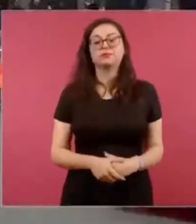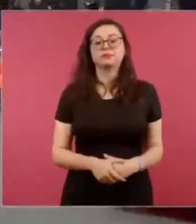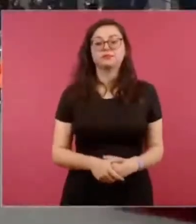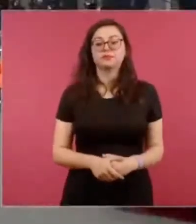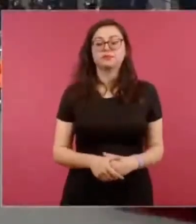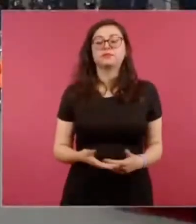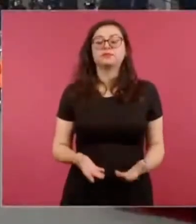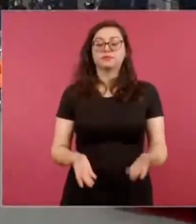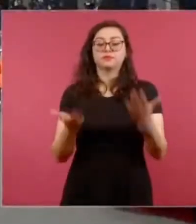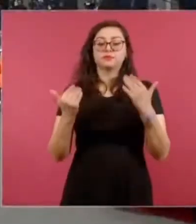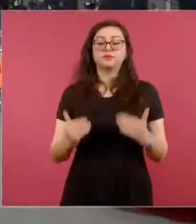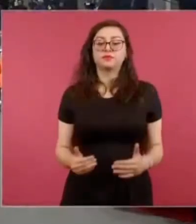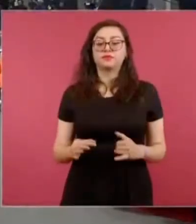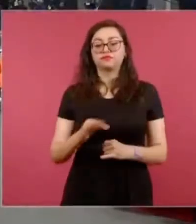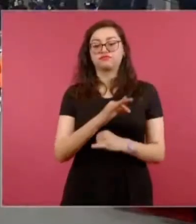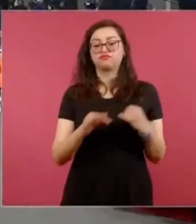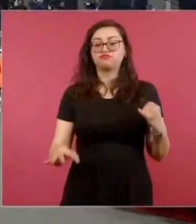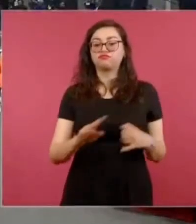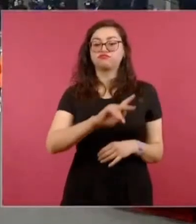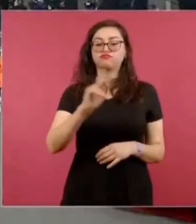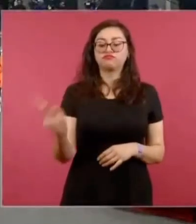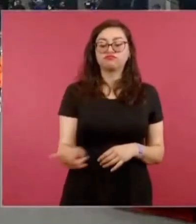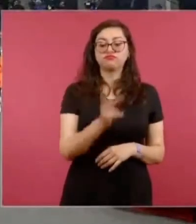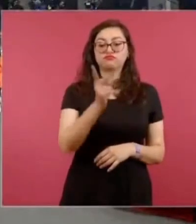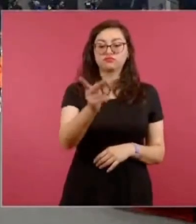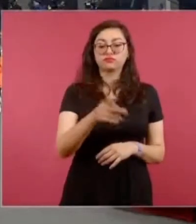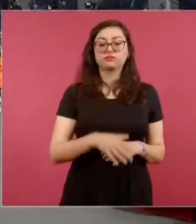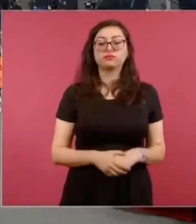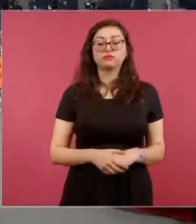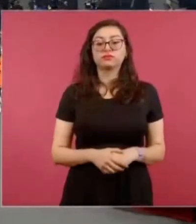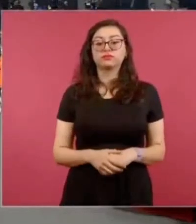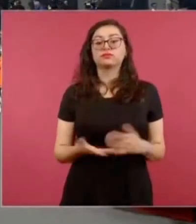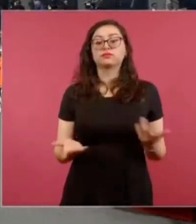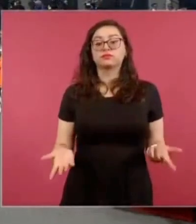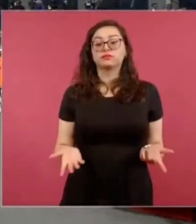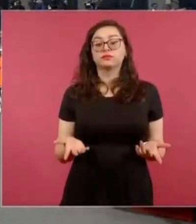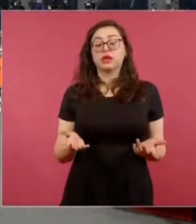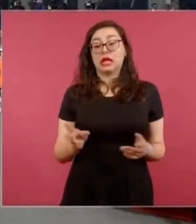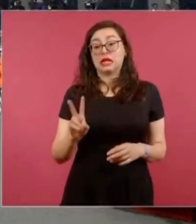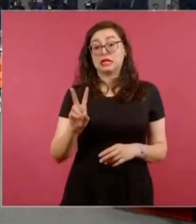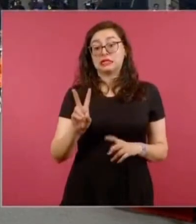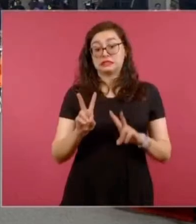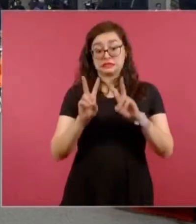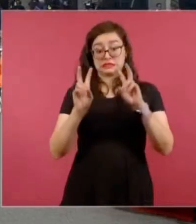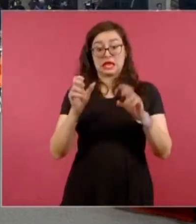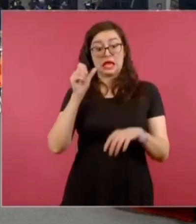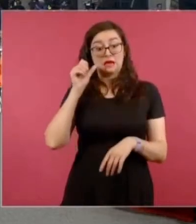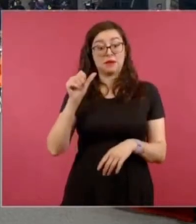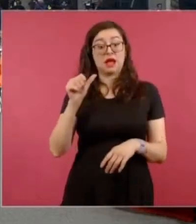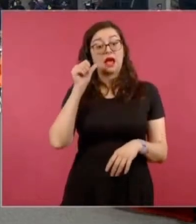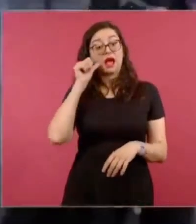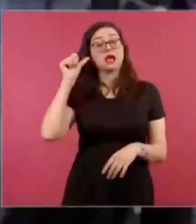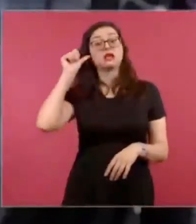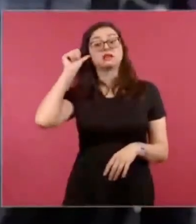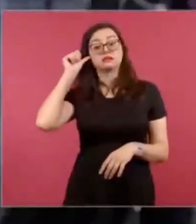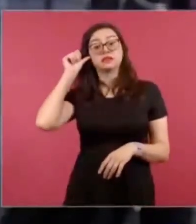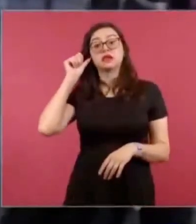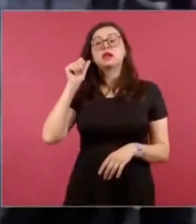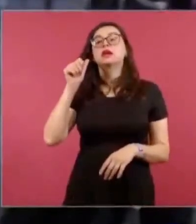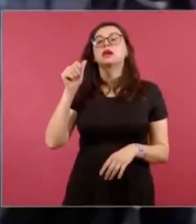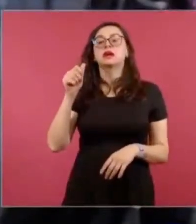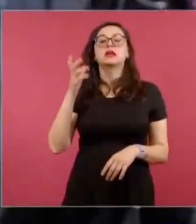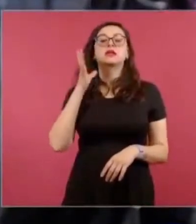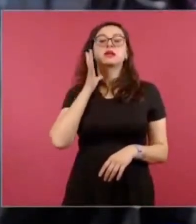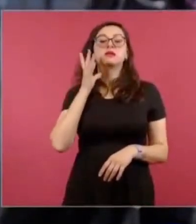saber su opinión acerca de la aprobación en lo general del Fondo de Pensiones del Bienestar por parte de la Cámara de Diputados el día de ayer. Fue